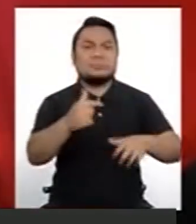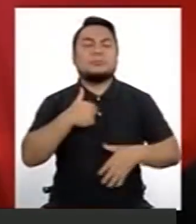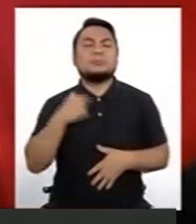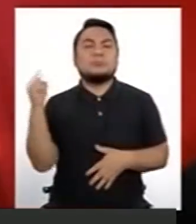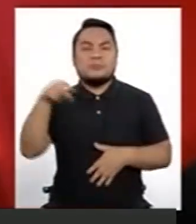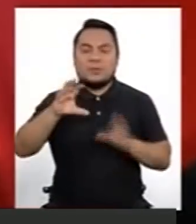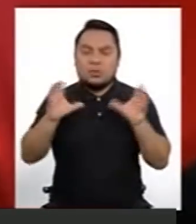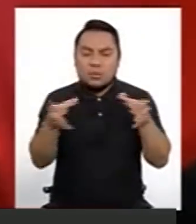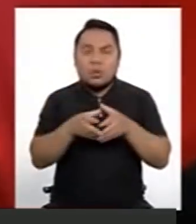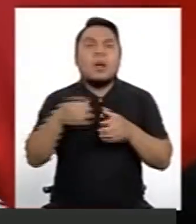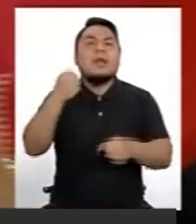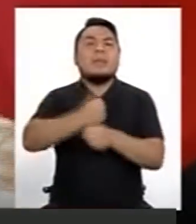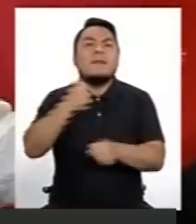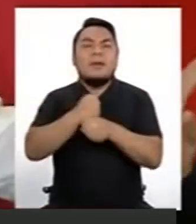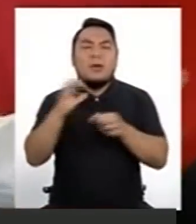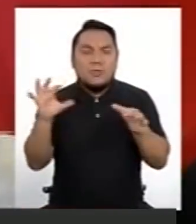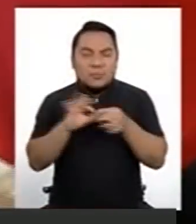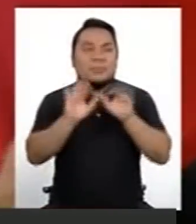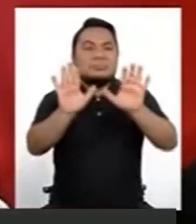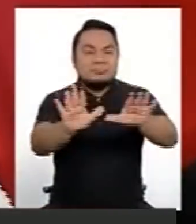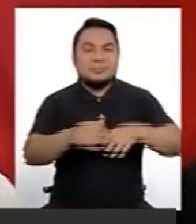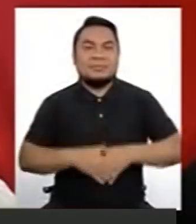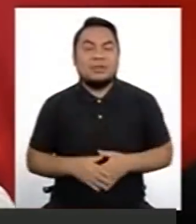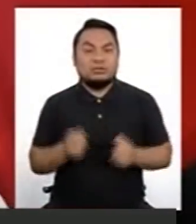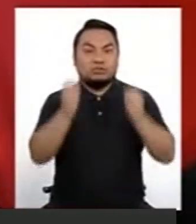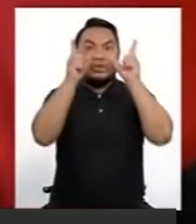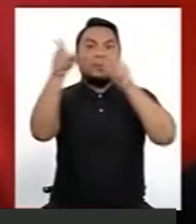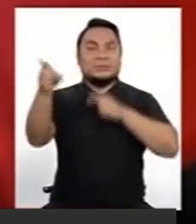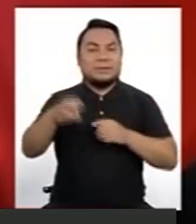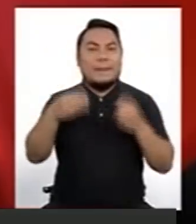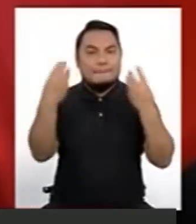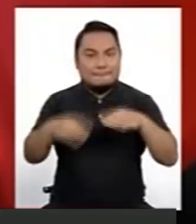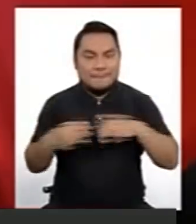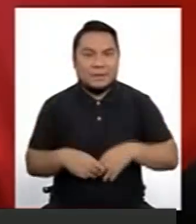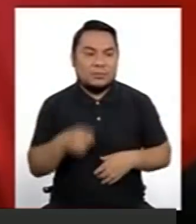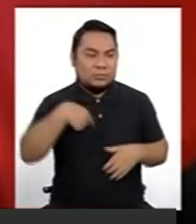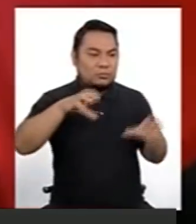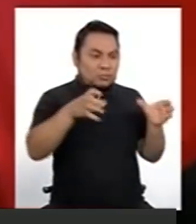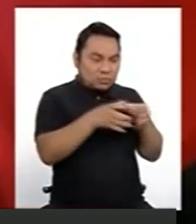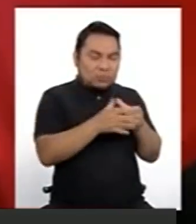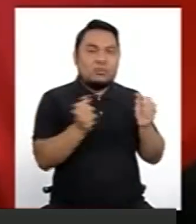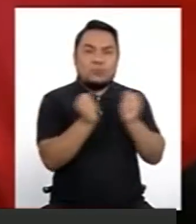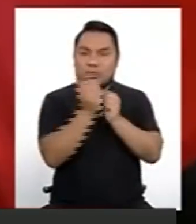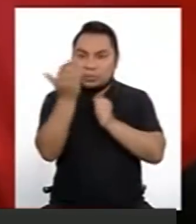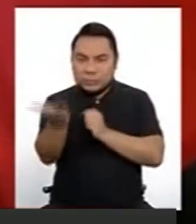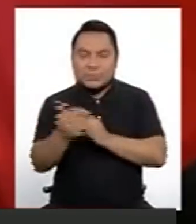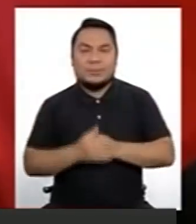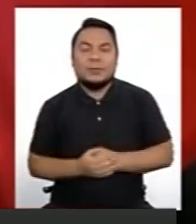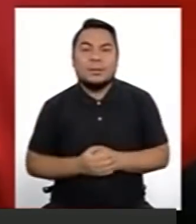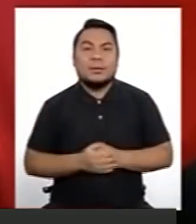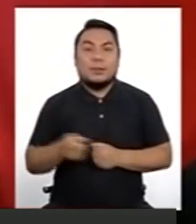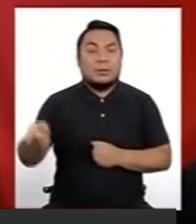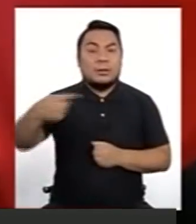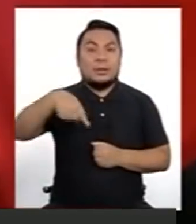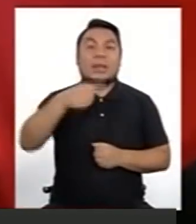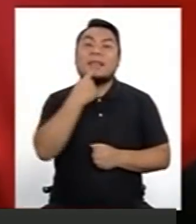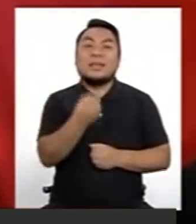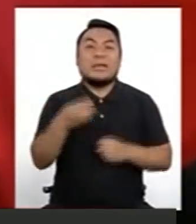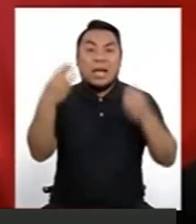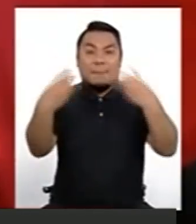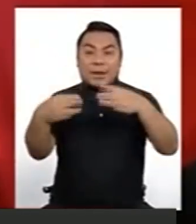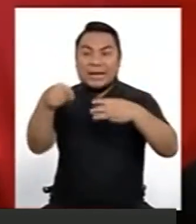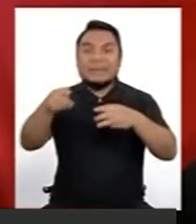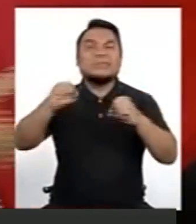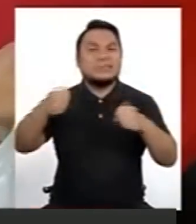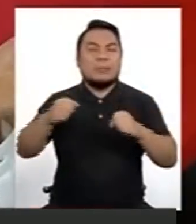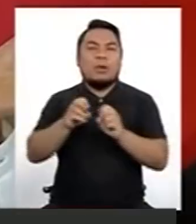venimos juntos a trabajar, el Estado, las instituciones, con la comunidad. Decimos que los mercados son centro de